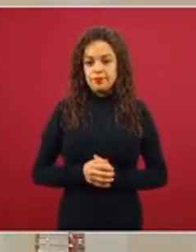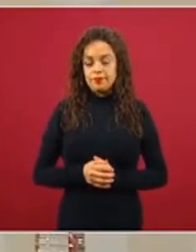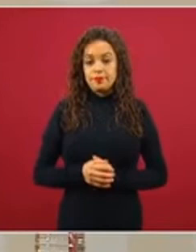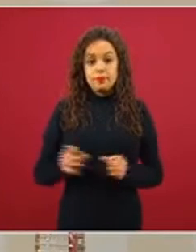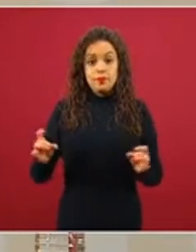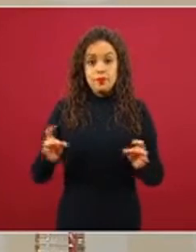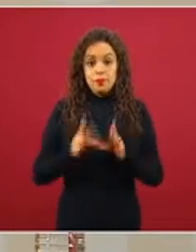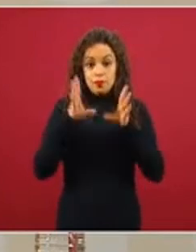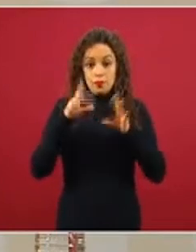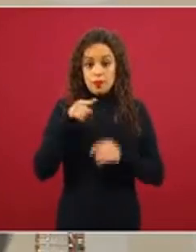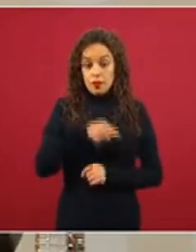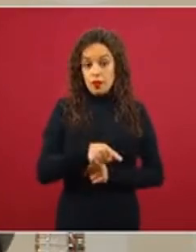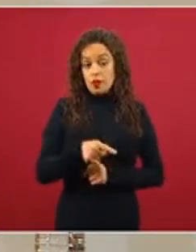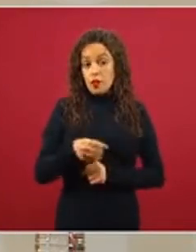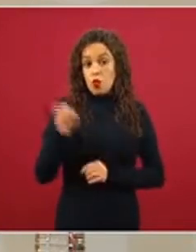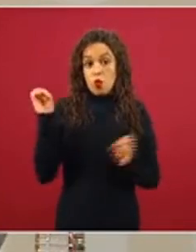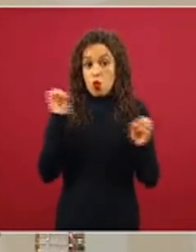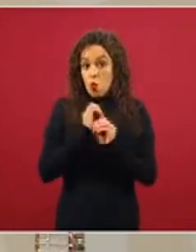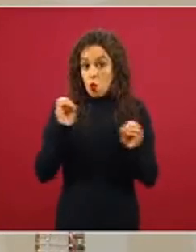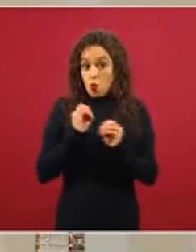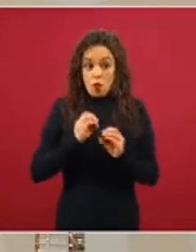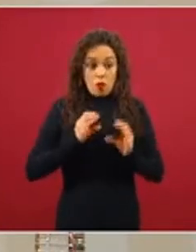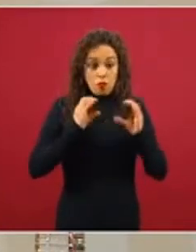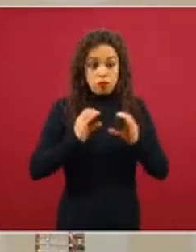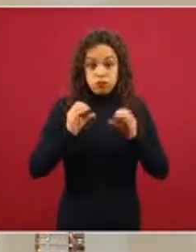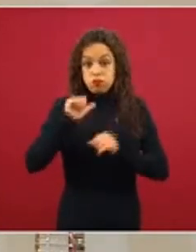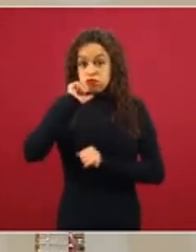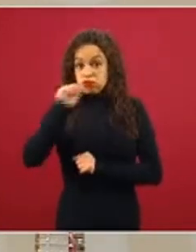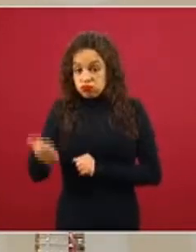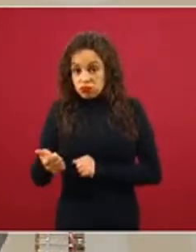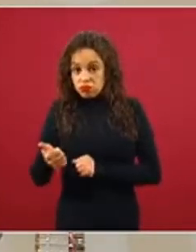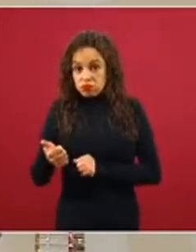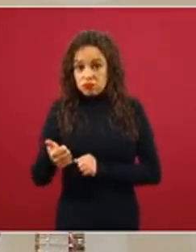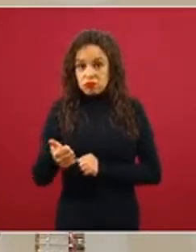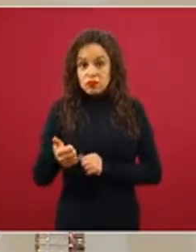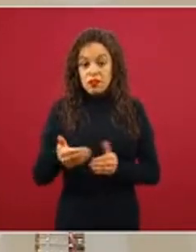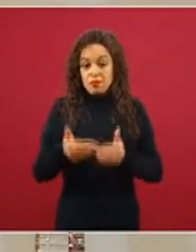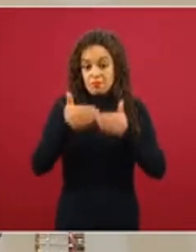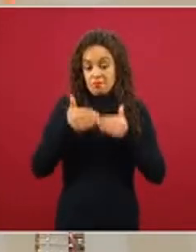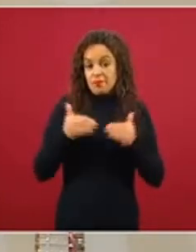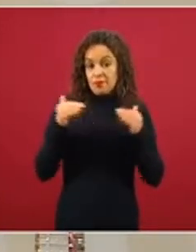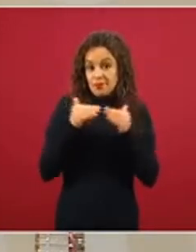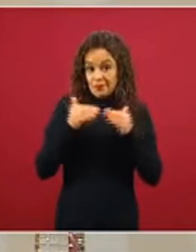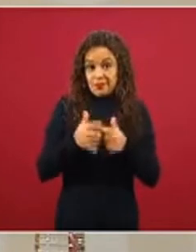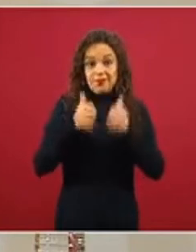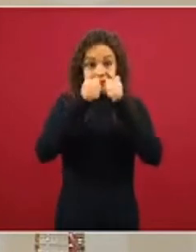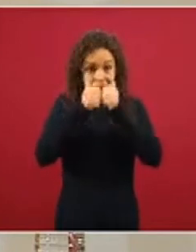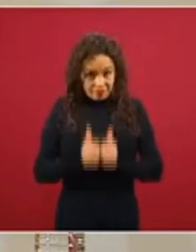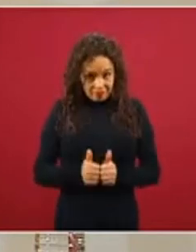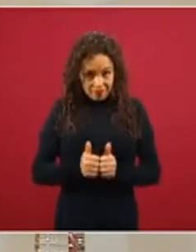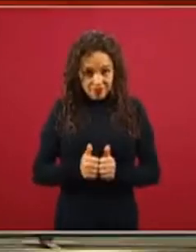ausencia de estas intervenciones de mitigación, de sana distancia, que reducen la